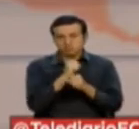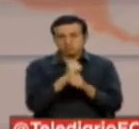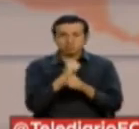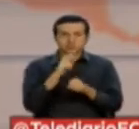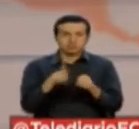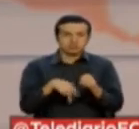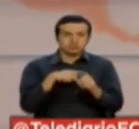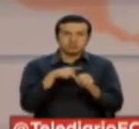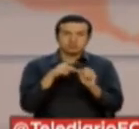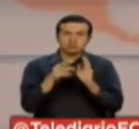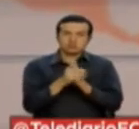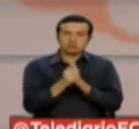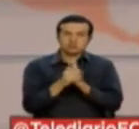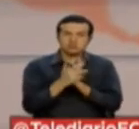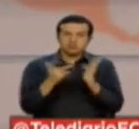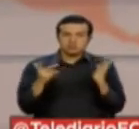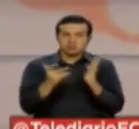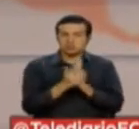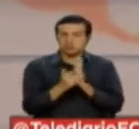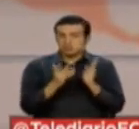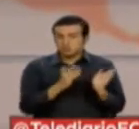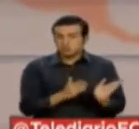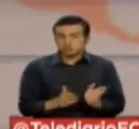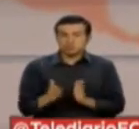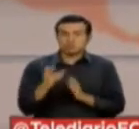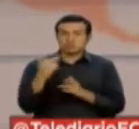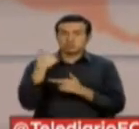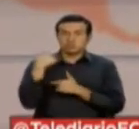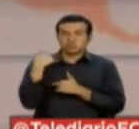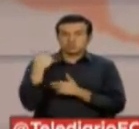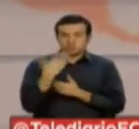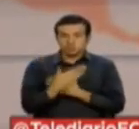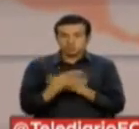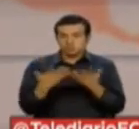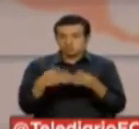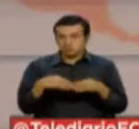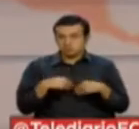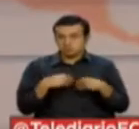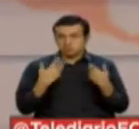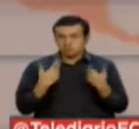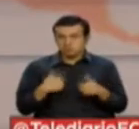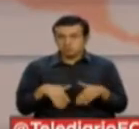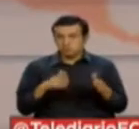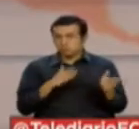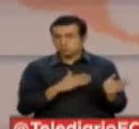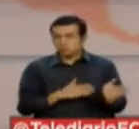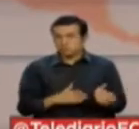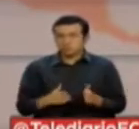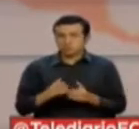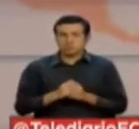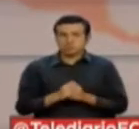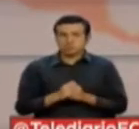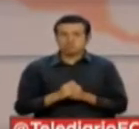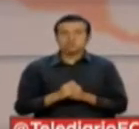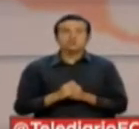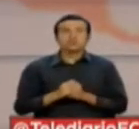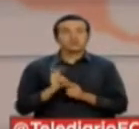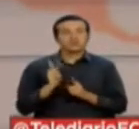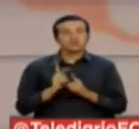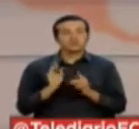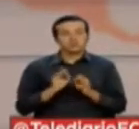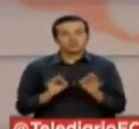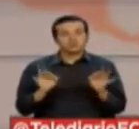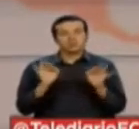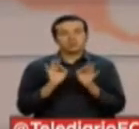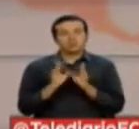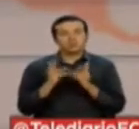calificado, capacitado, que tenga capacidad de cumplir con las tareas que se le encomiendan. De manera que ese es un área fuerte, y la otra área